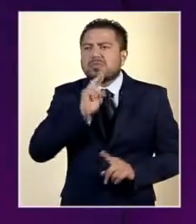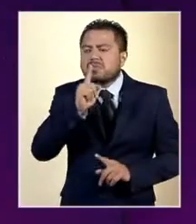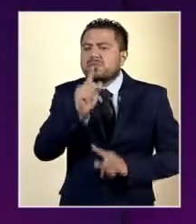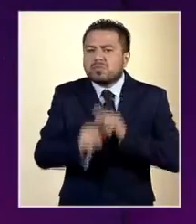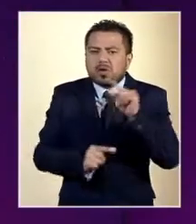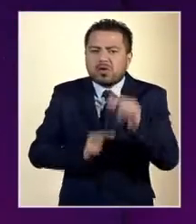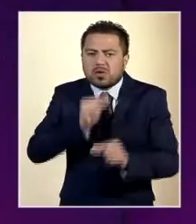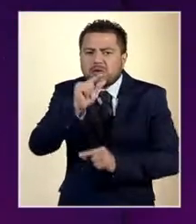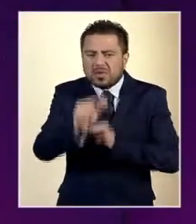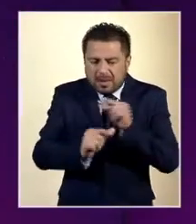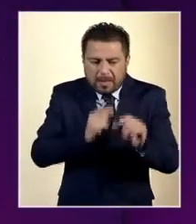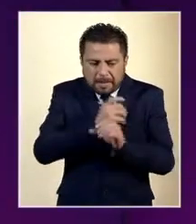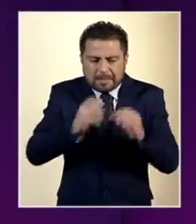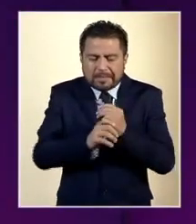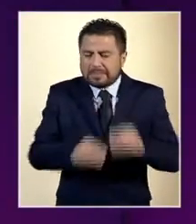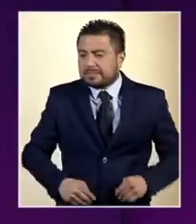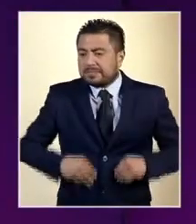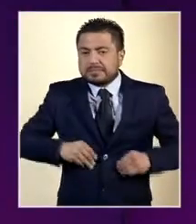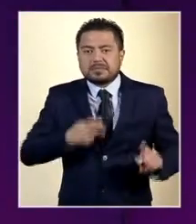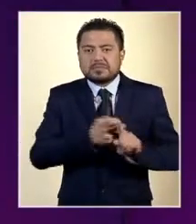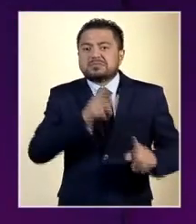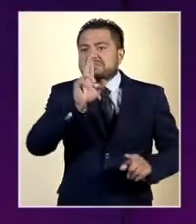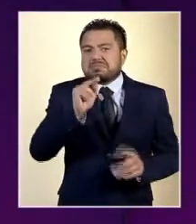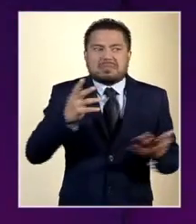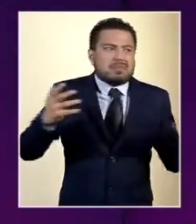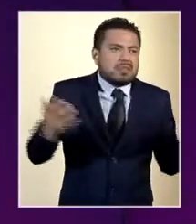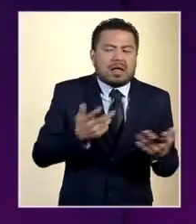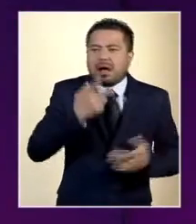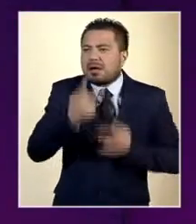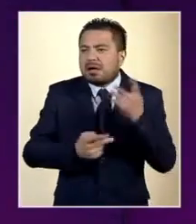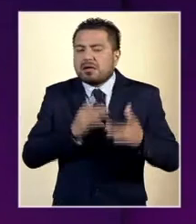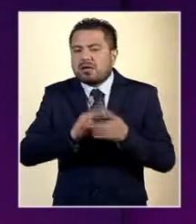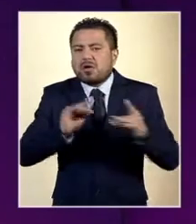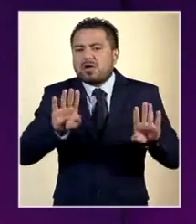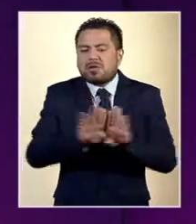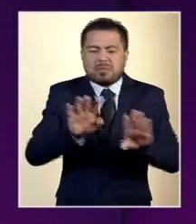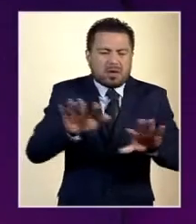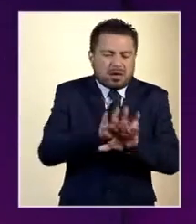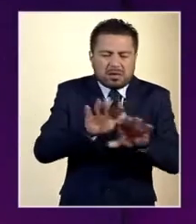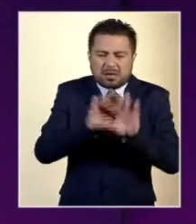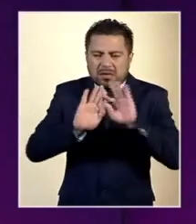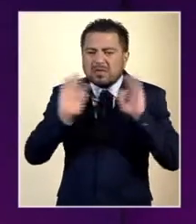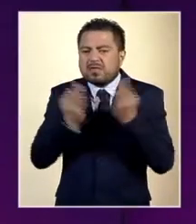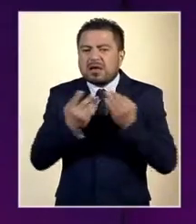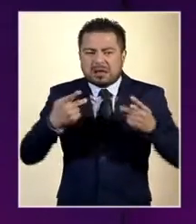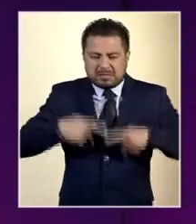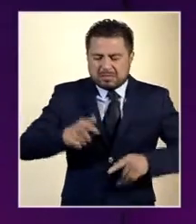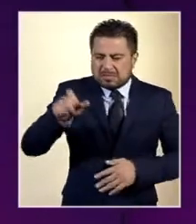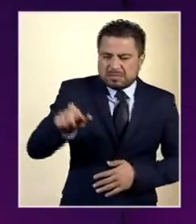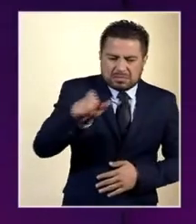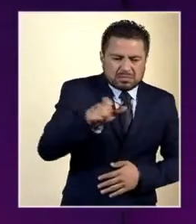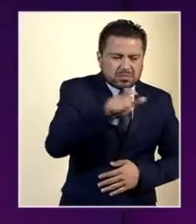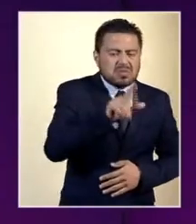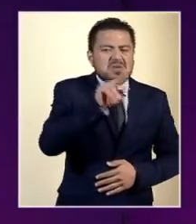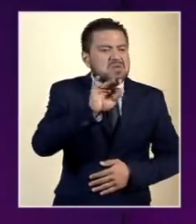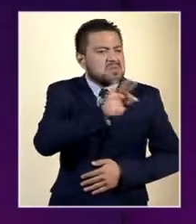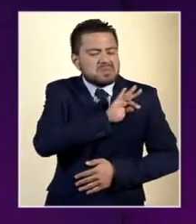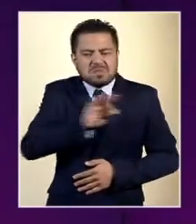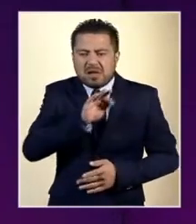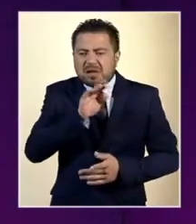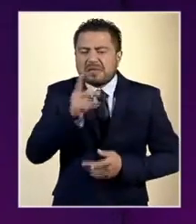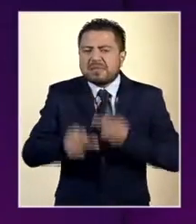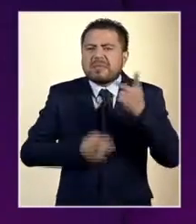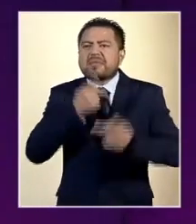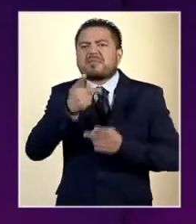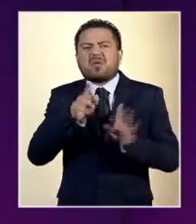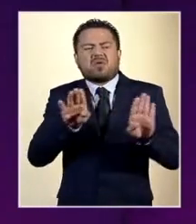poco a poco estas condiciones de vida. Porque si no vamos hablando como de un cambio en el estilo de vida de la persona, pues también no vamos a poder hablar